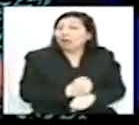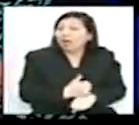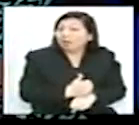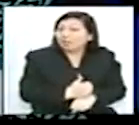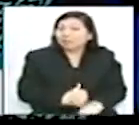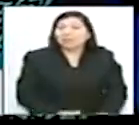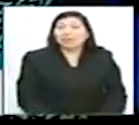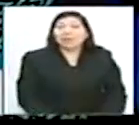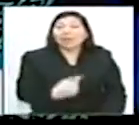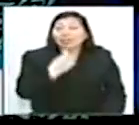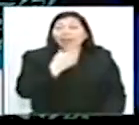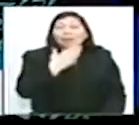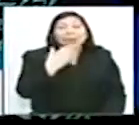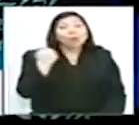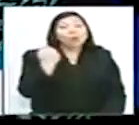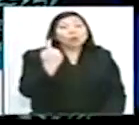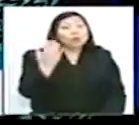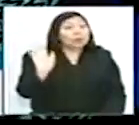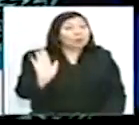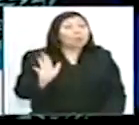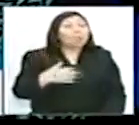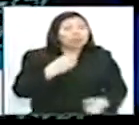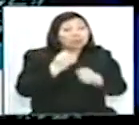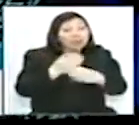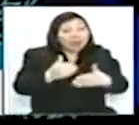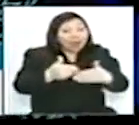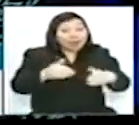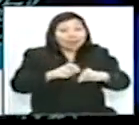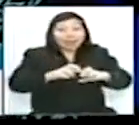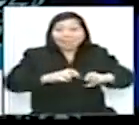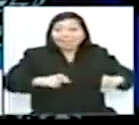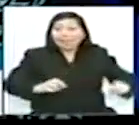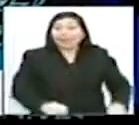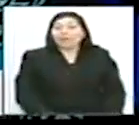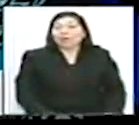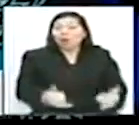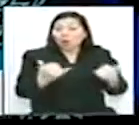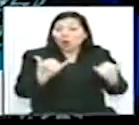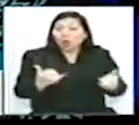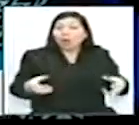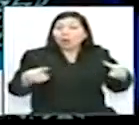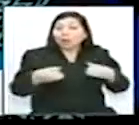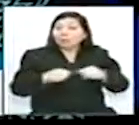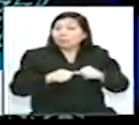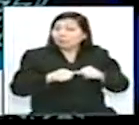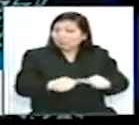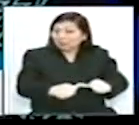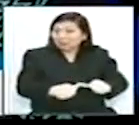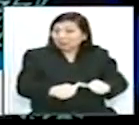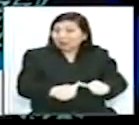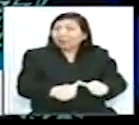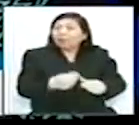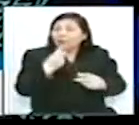expertos legales, ella solo puede renunciar ante el Pleno. Por eso hoy día en la Comisión Permanente se